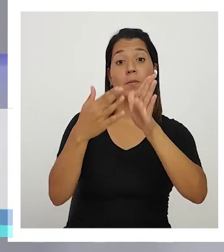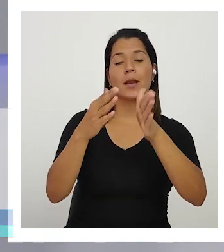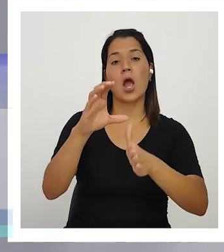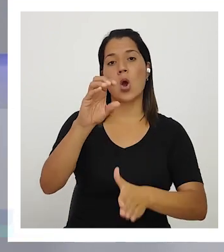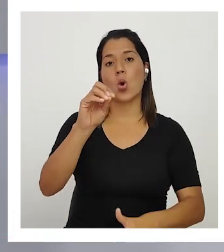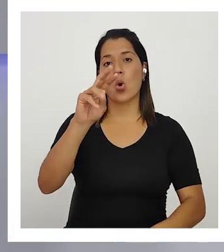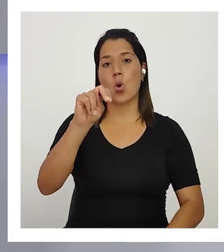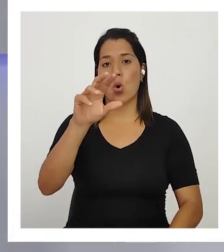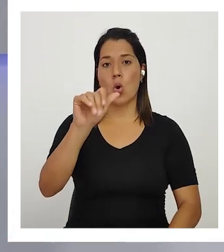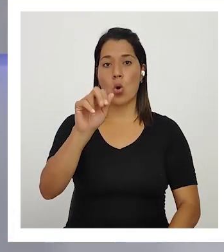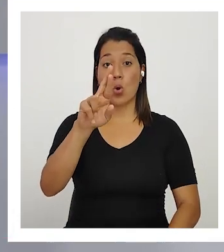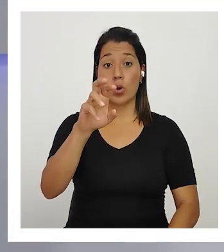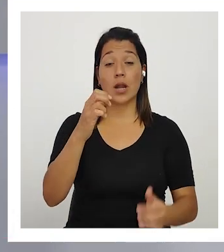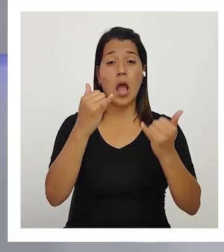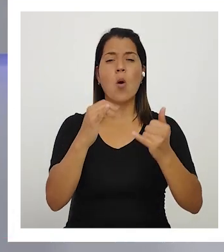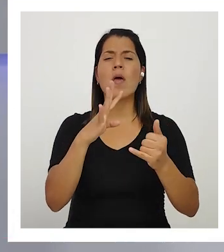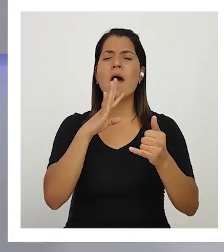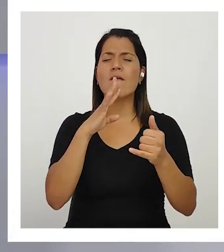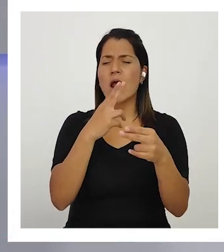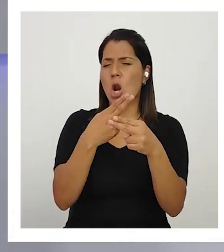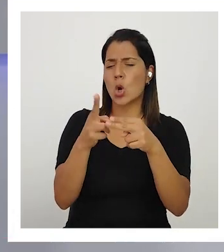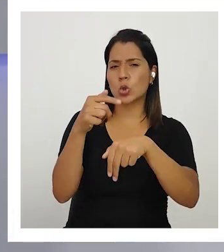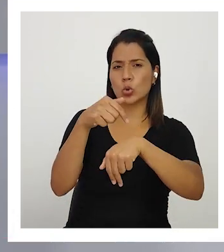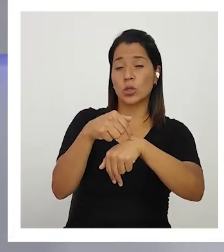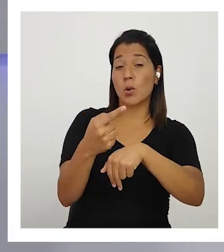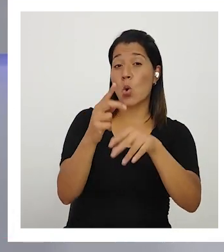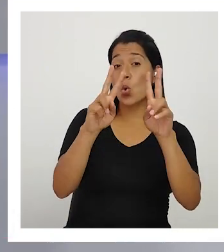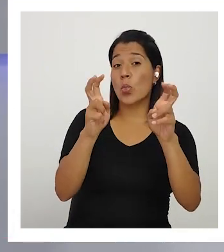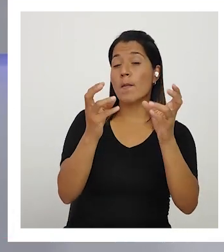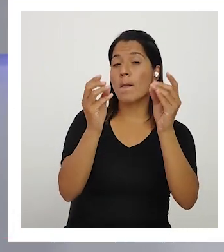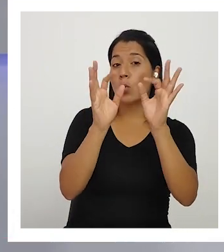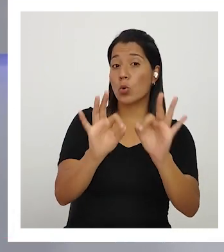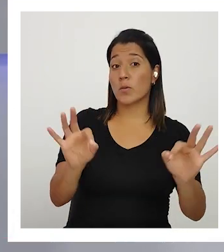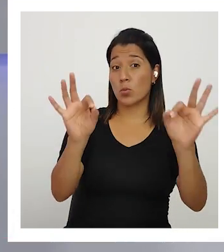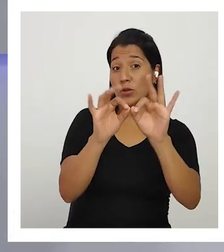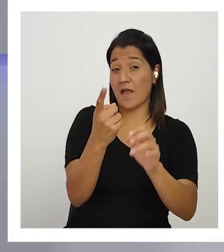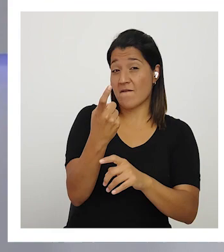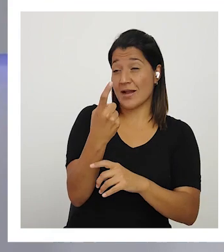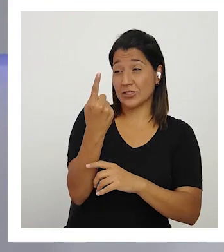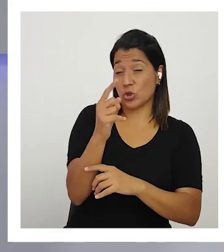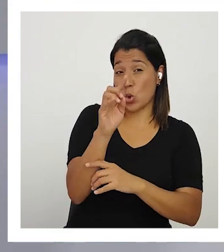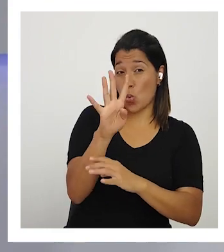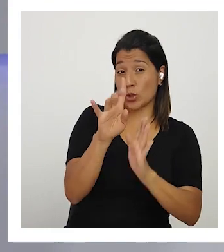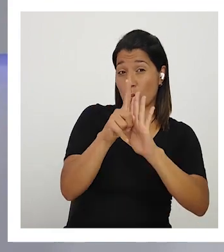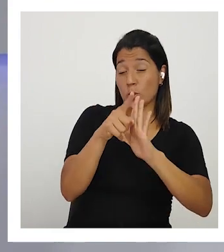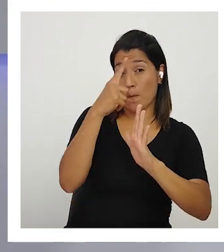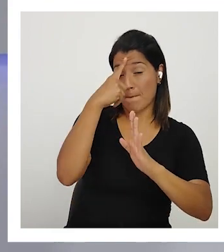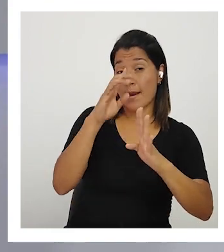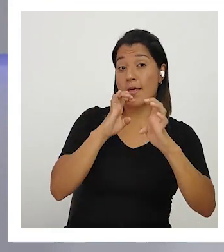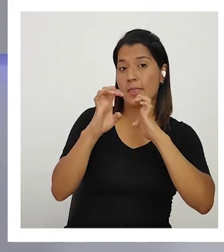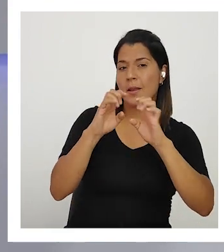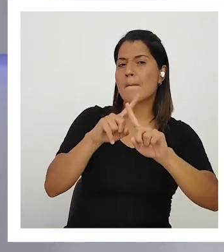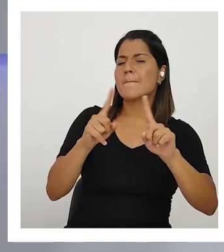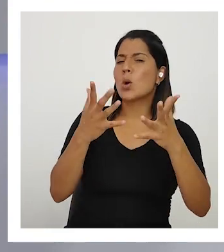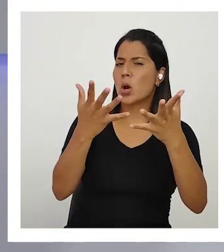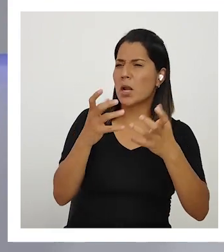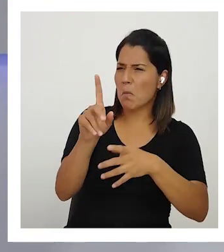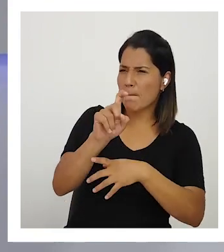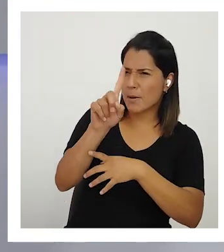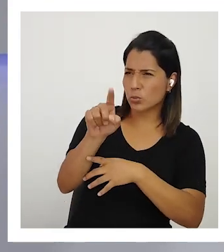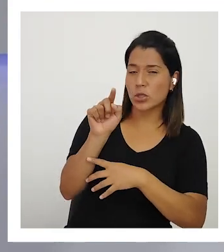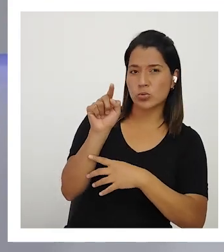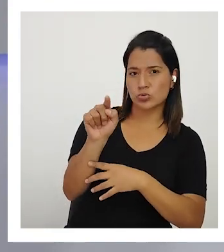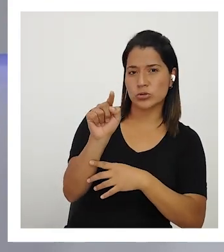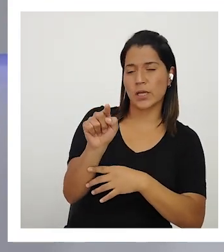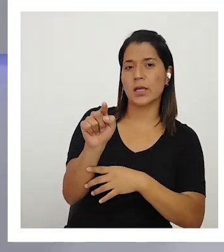a hablar muy brevemente con él de un tema que es muy importante, nos quedan solo 4 minutos para esta entrevista, pero queremos consultarle a él cómo